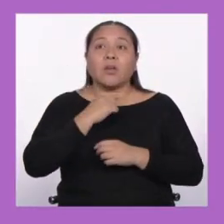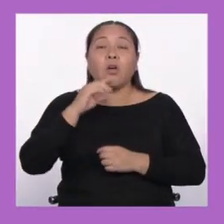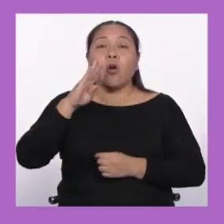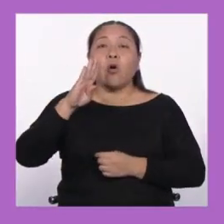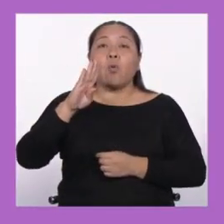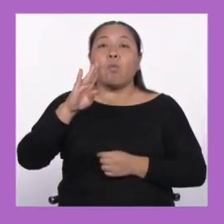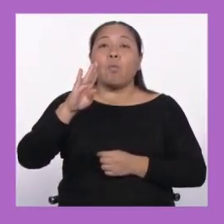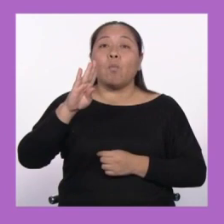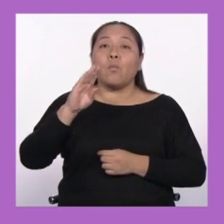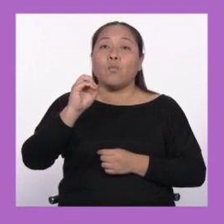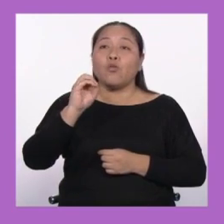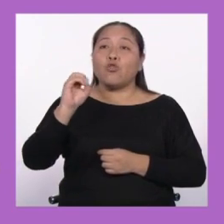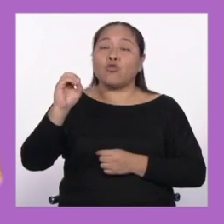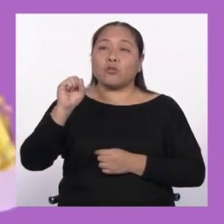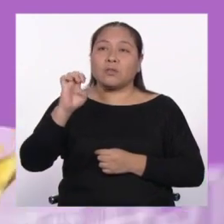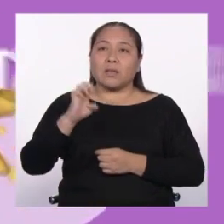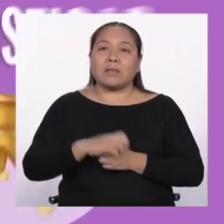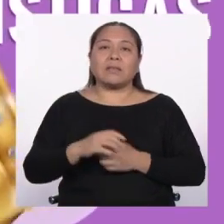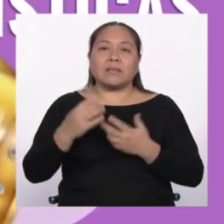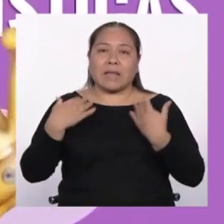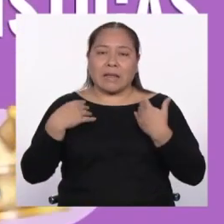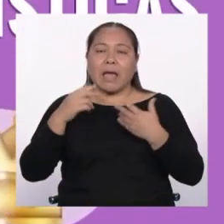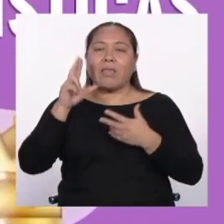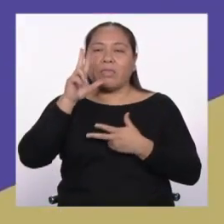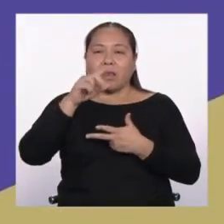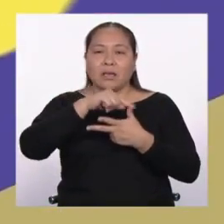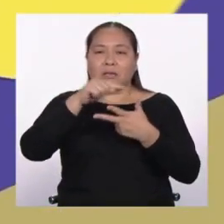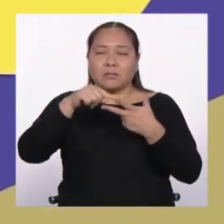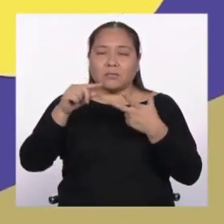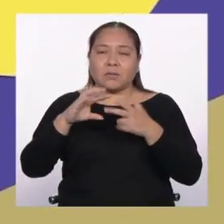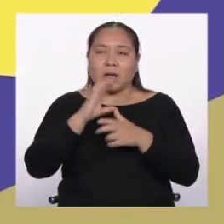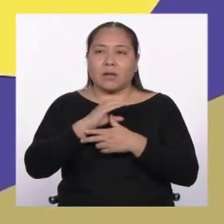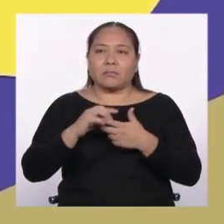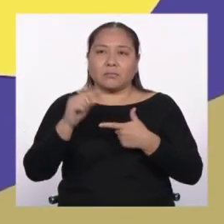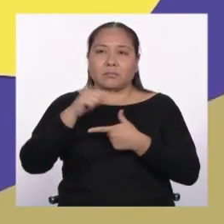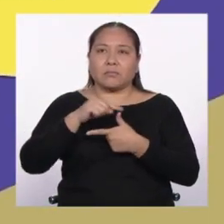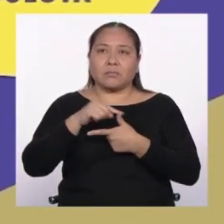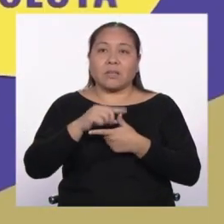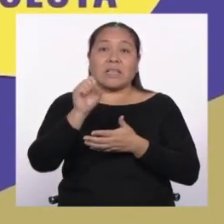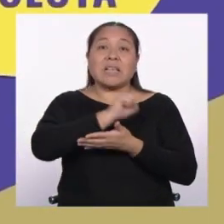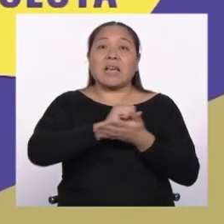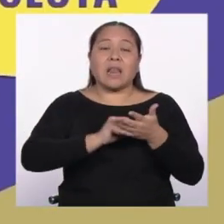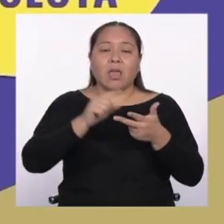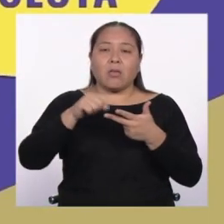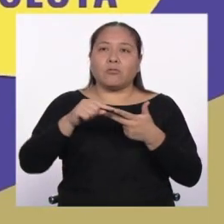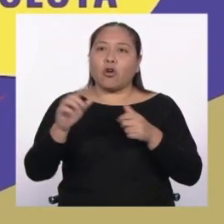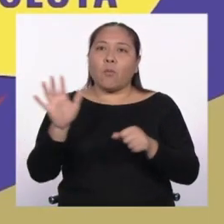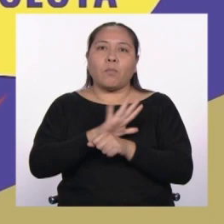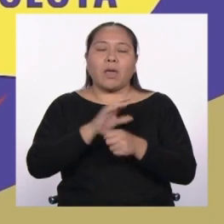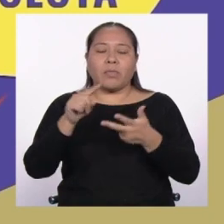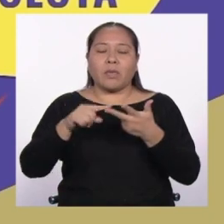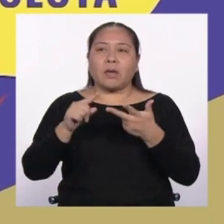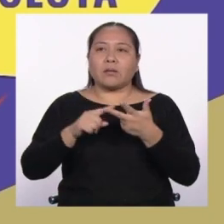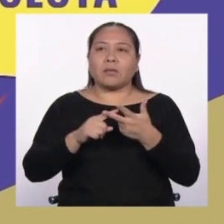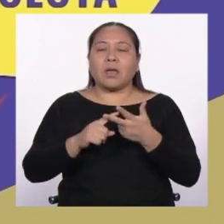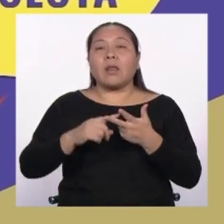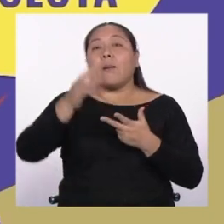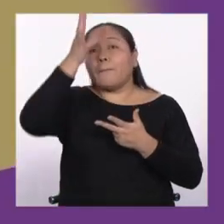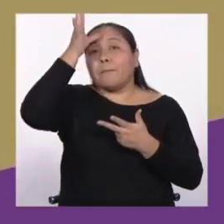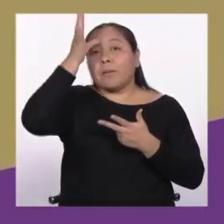Bossuet, la monarquía tenía tres características. Era una entidad sagrada, era absoluta y era